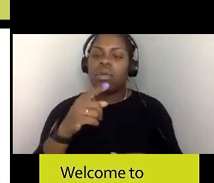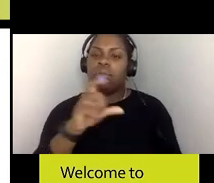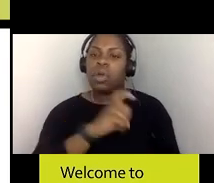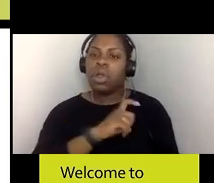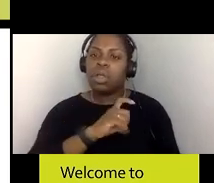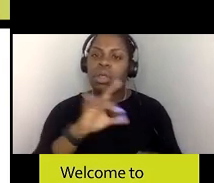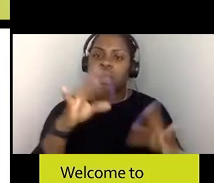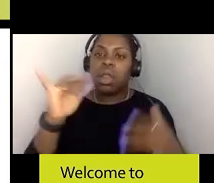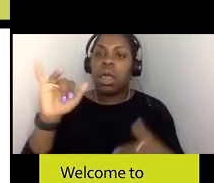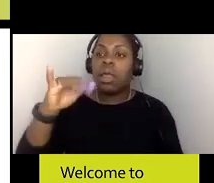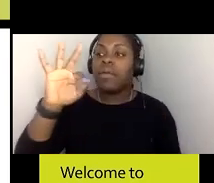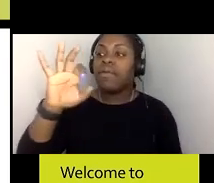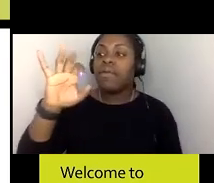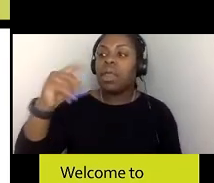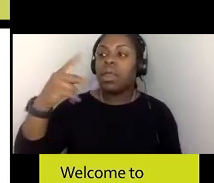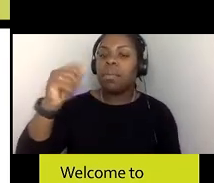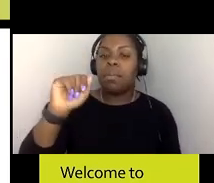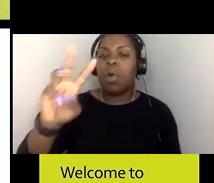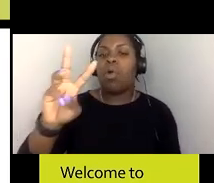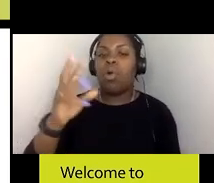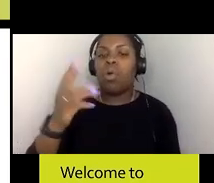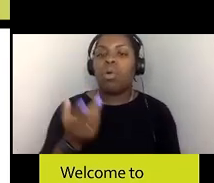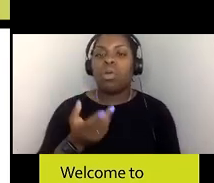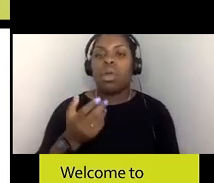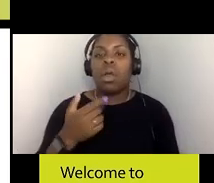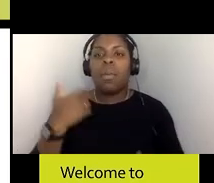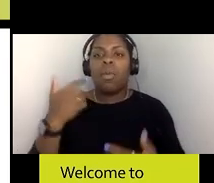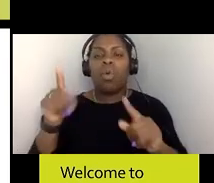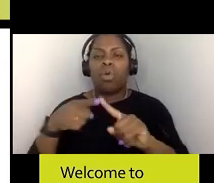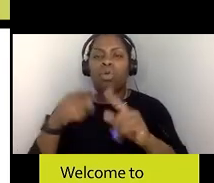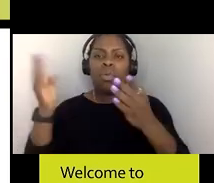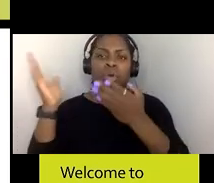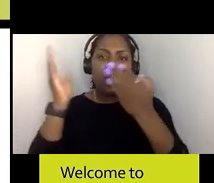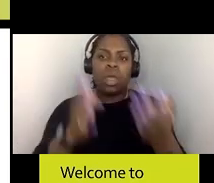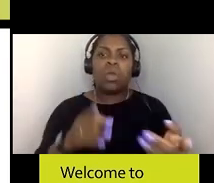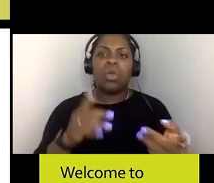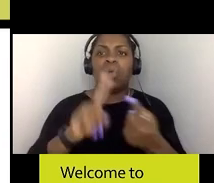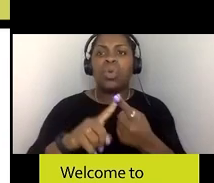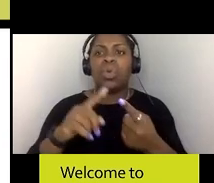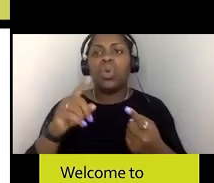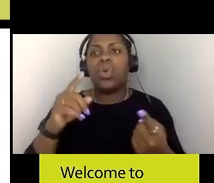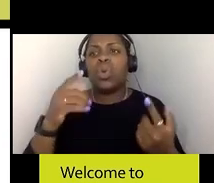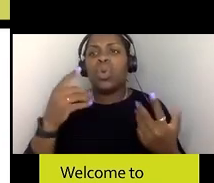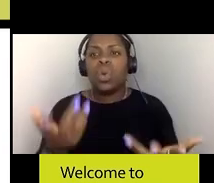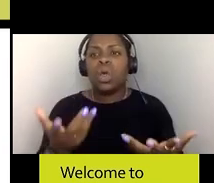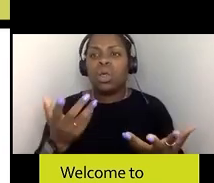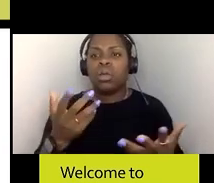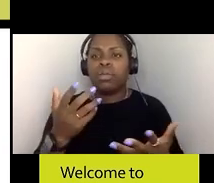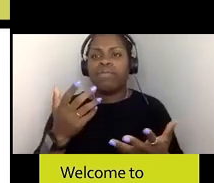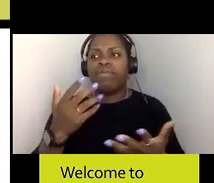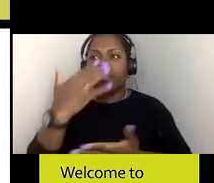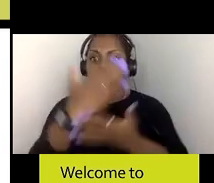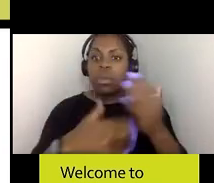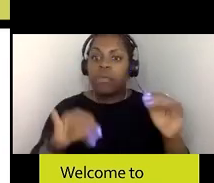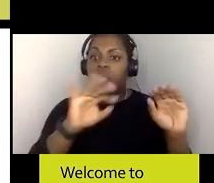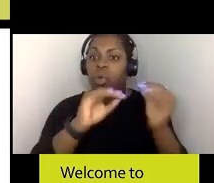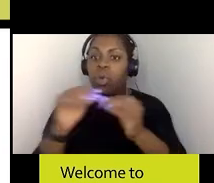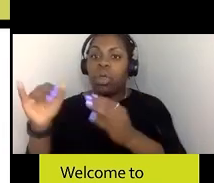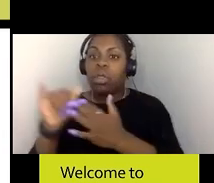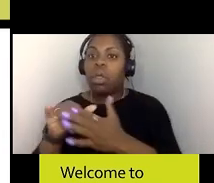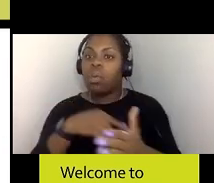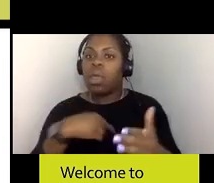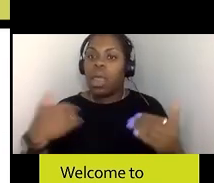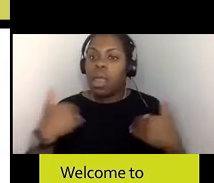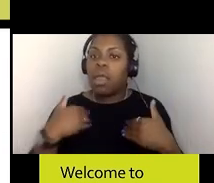poner las mentiras de PredPol, por ejemplo, y compañías de policías. Se lo voy a traer